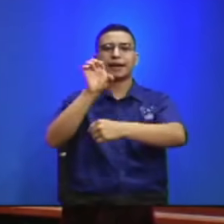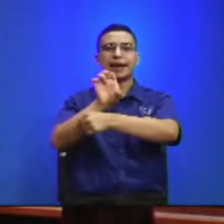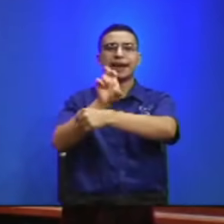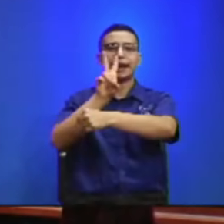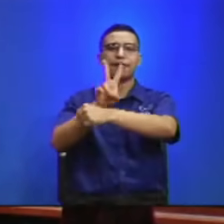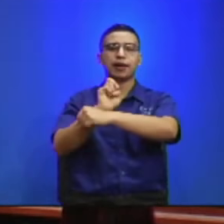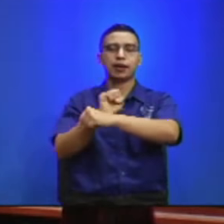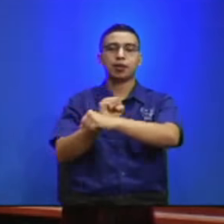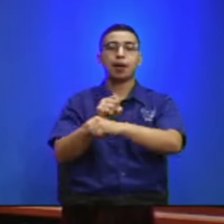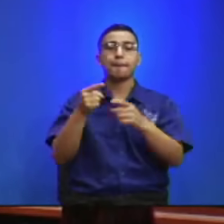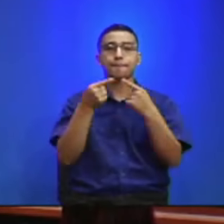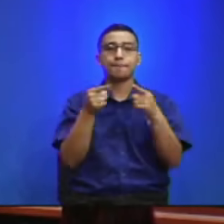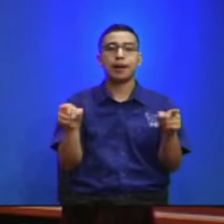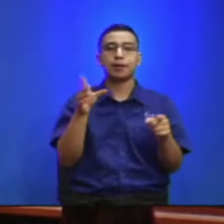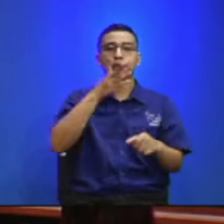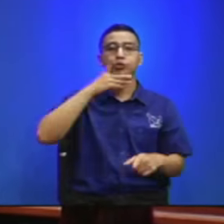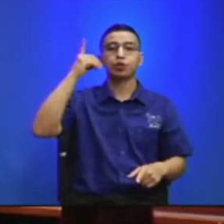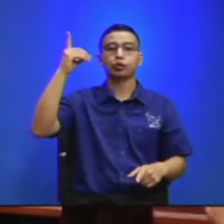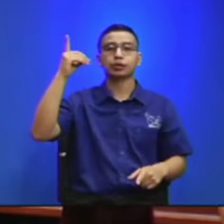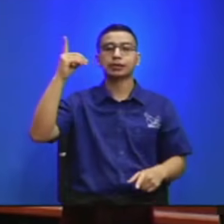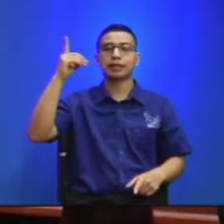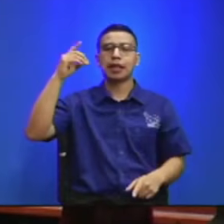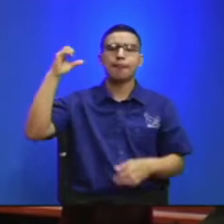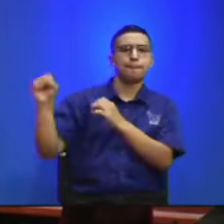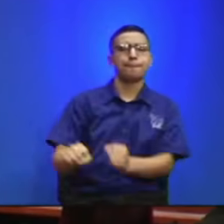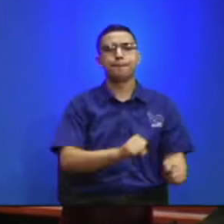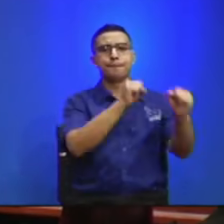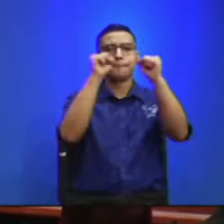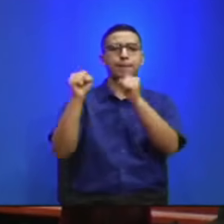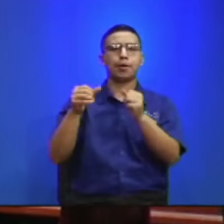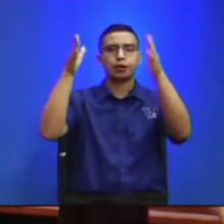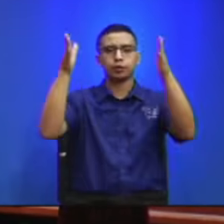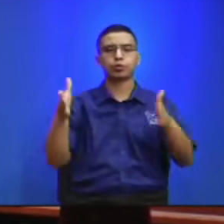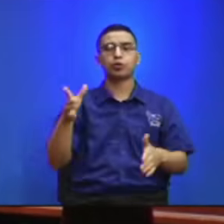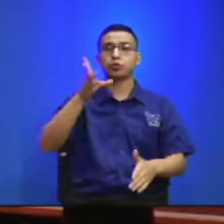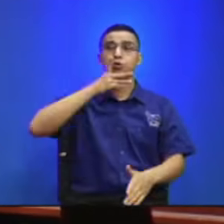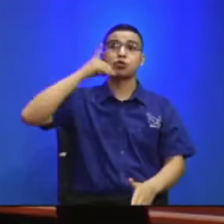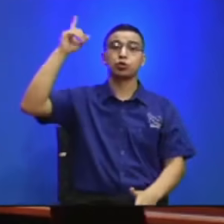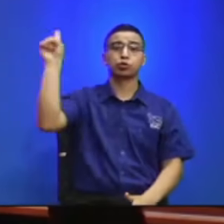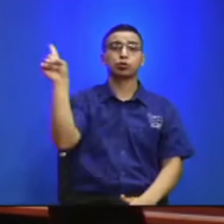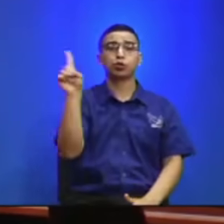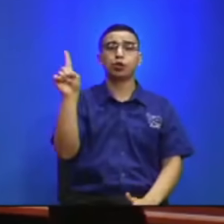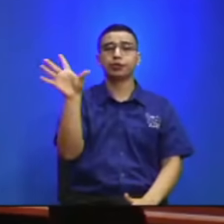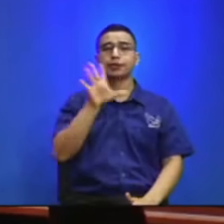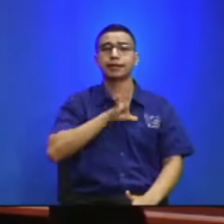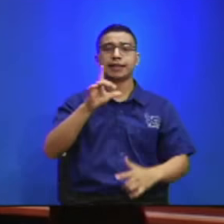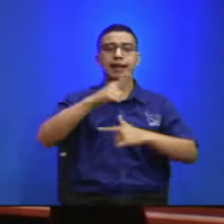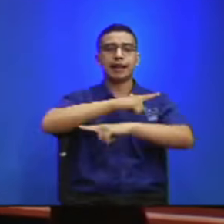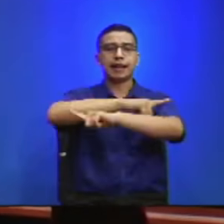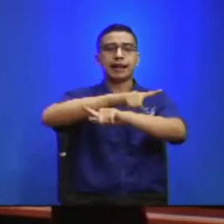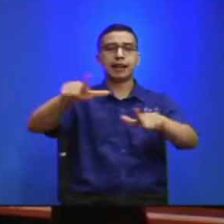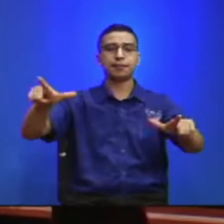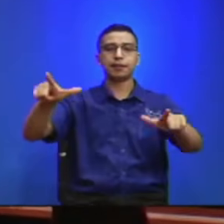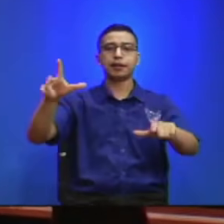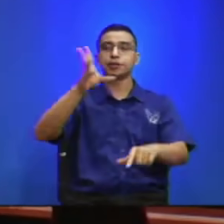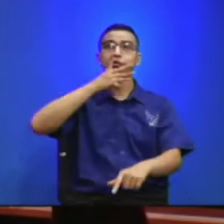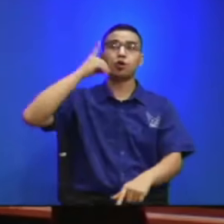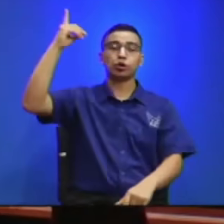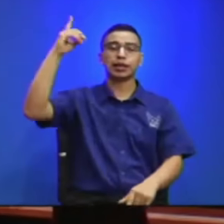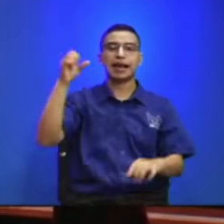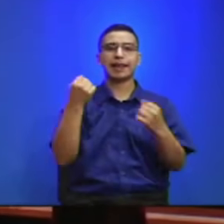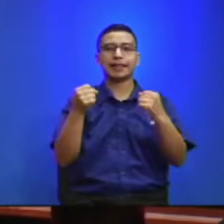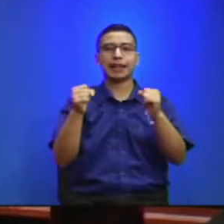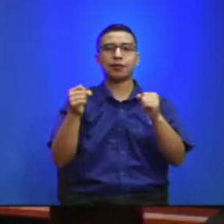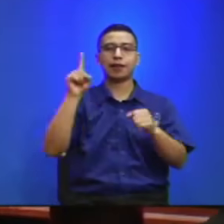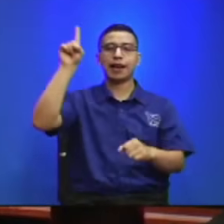es mucho más que eso no tiene límites es nuestro creador nuestro padre habita en todo lugar y